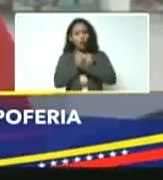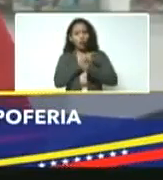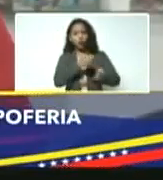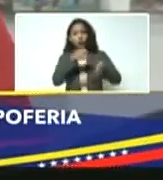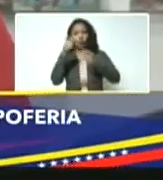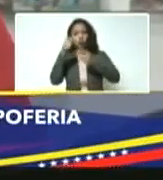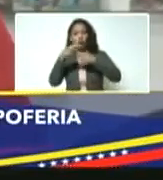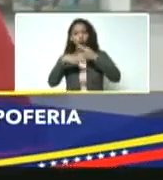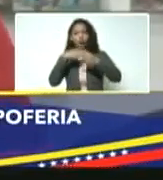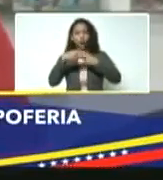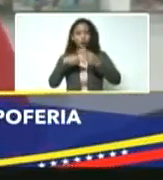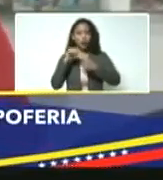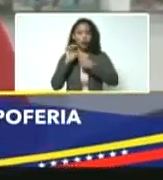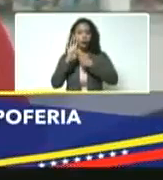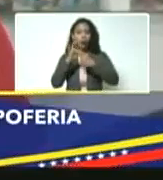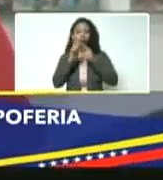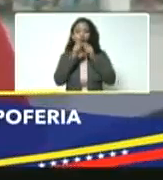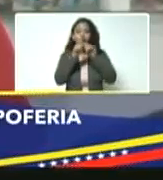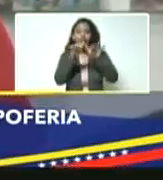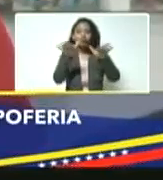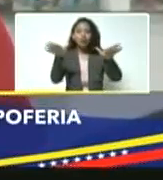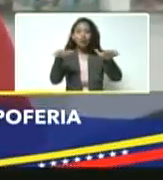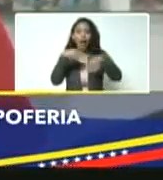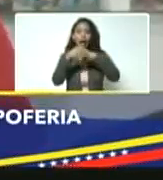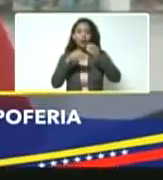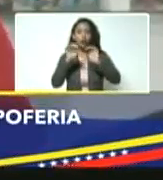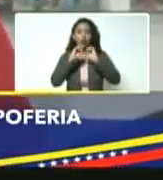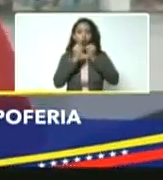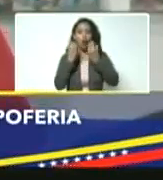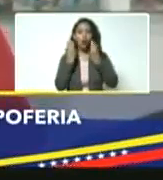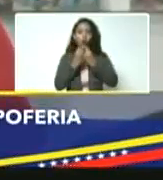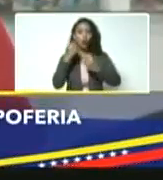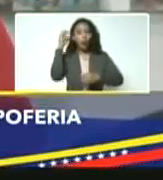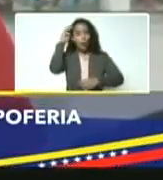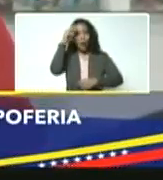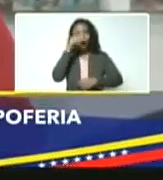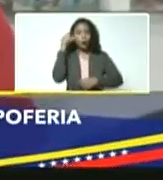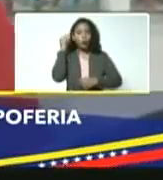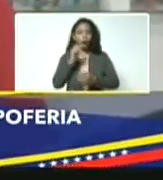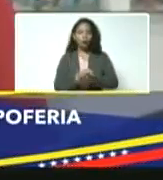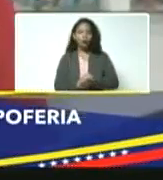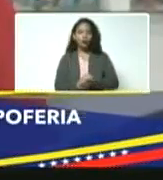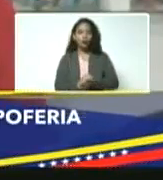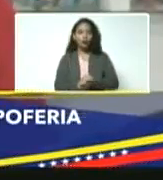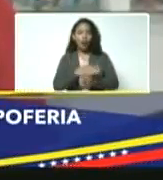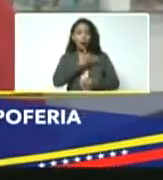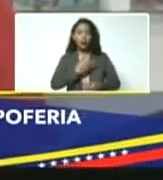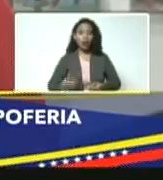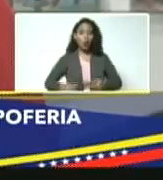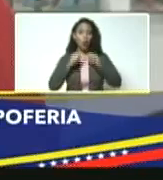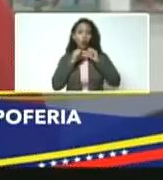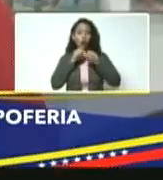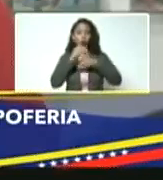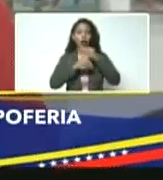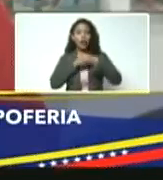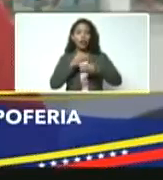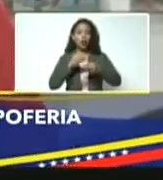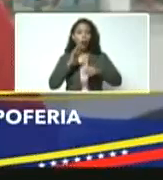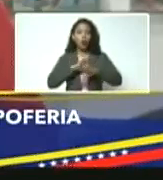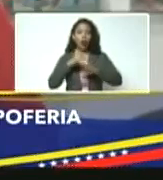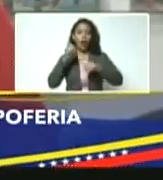revolución bolivariana y que está en el aula al lado del maestro y de la maestra, pues presidente, lo vamos a seguir haciendo, porque